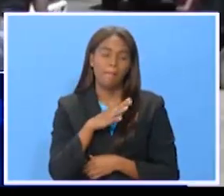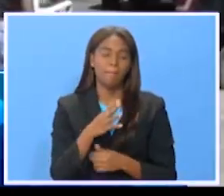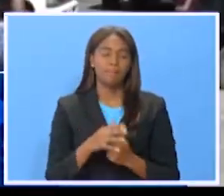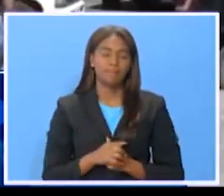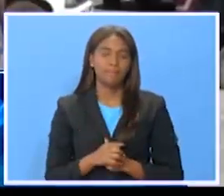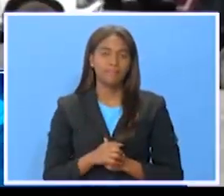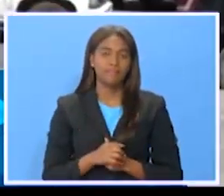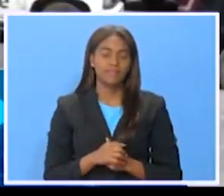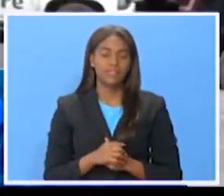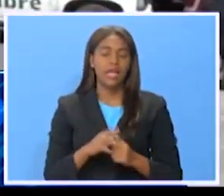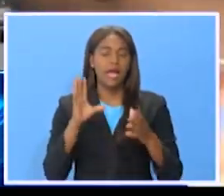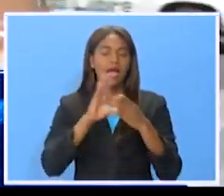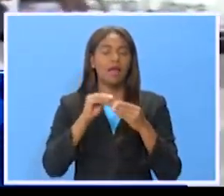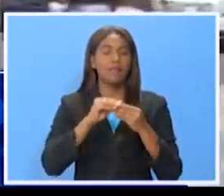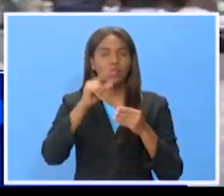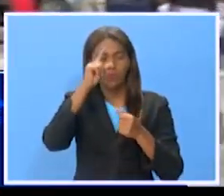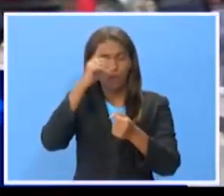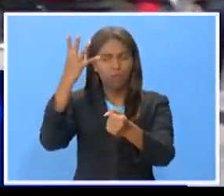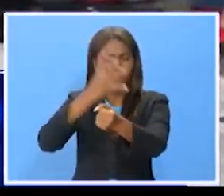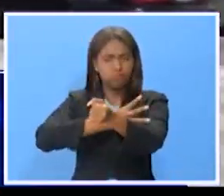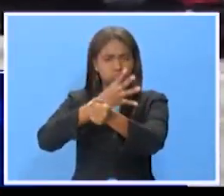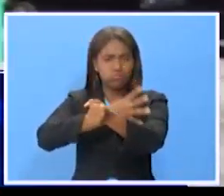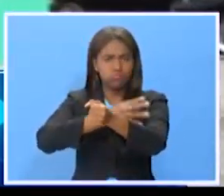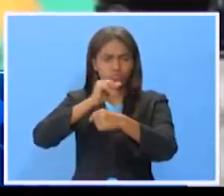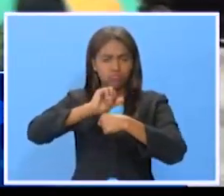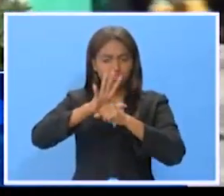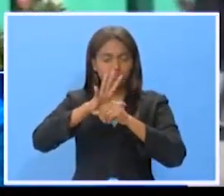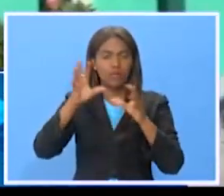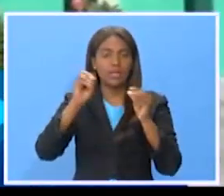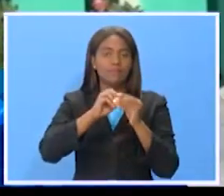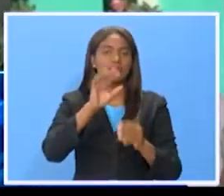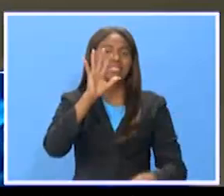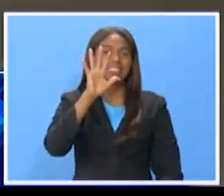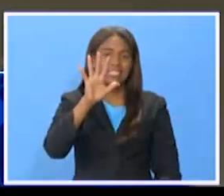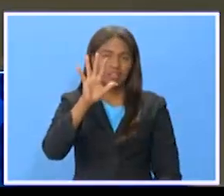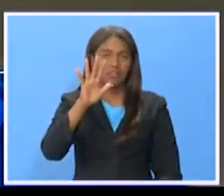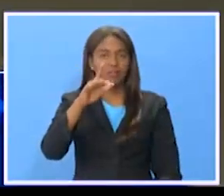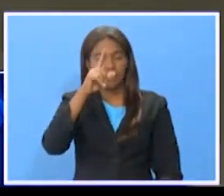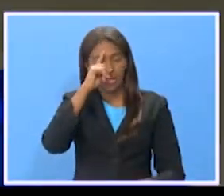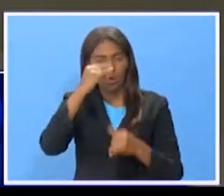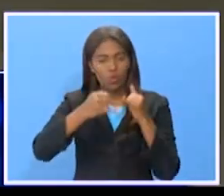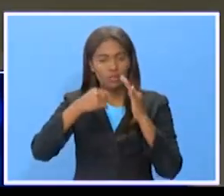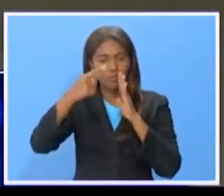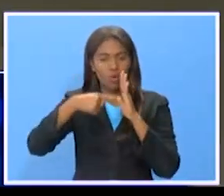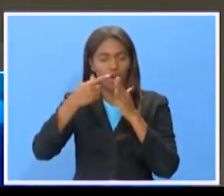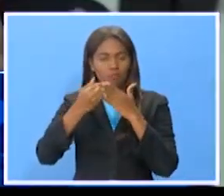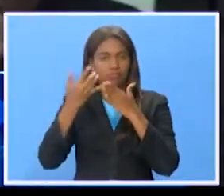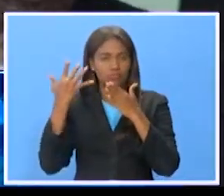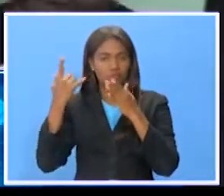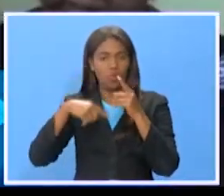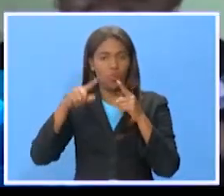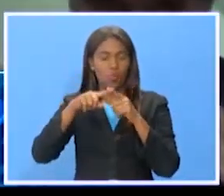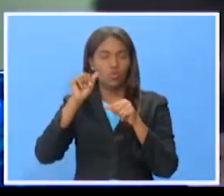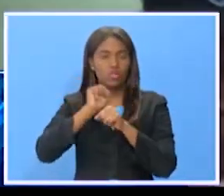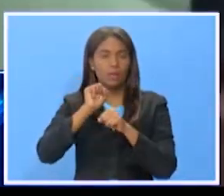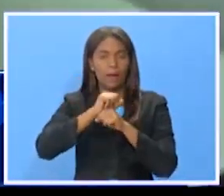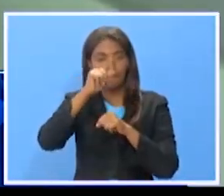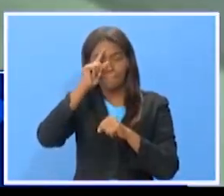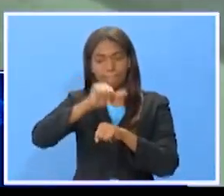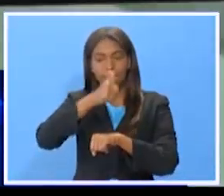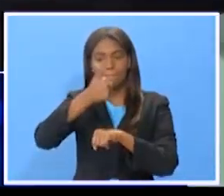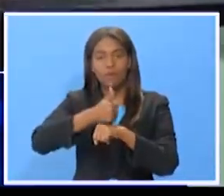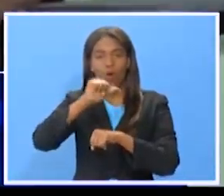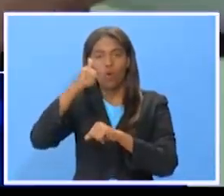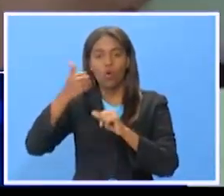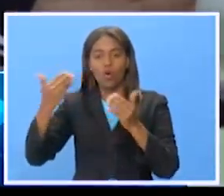Y es que con respecto a los ingresos por COVID-19 totalizan 5 en las últimas horas, mientras que se trabaja en la habilitación de